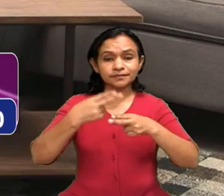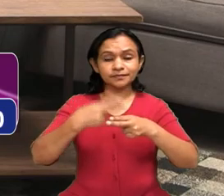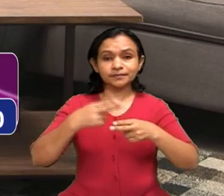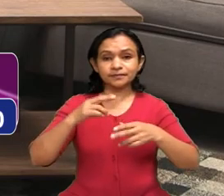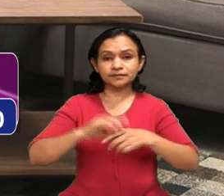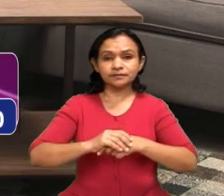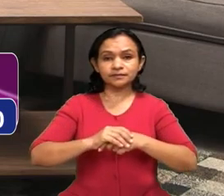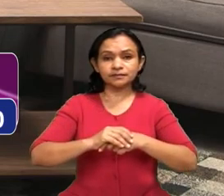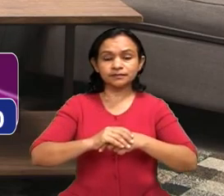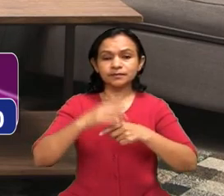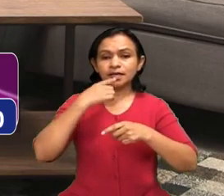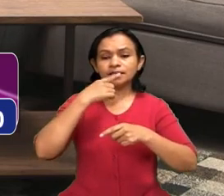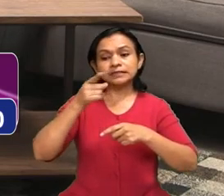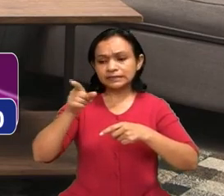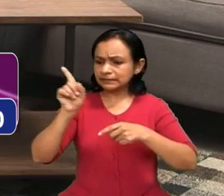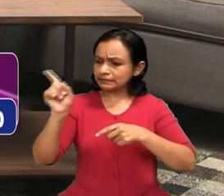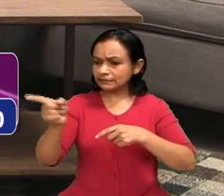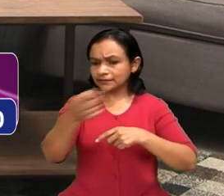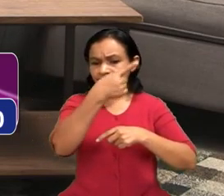lo mandan a Nicaragua,